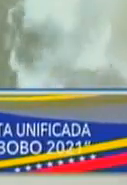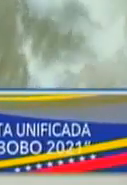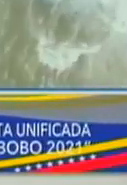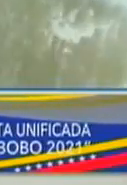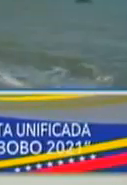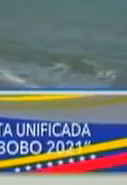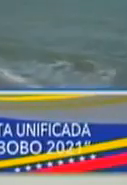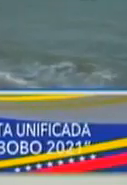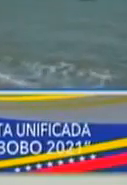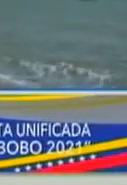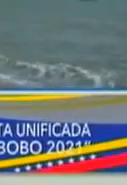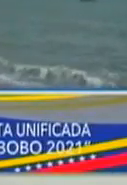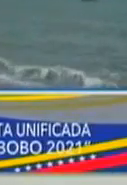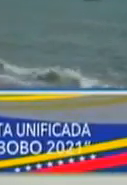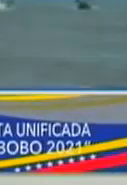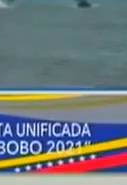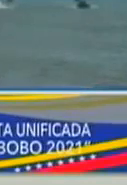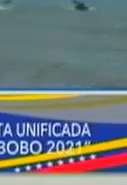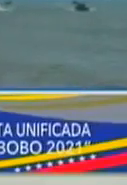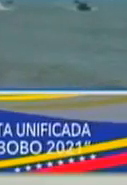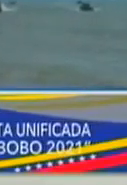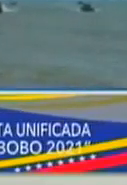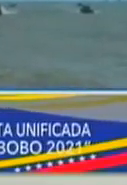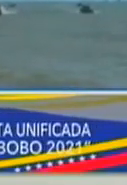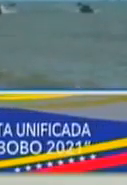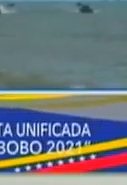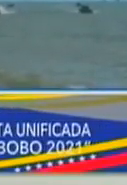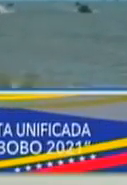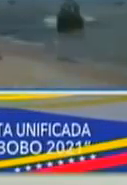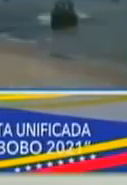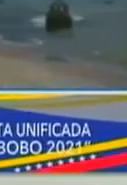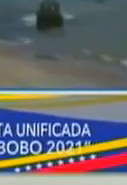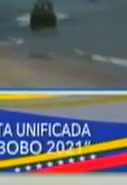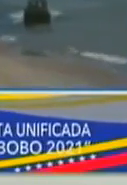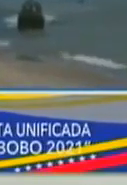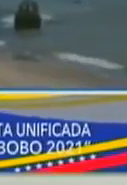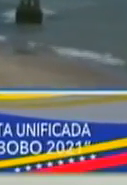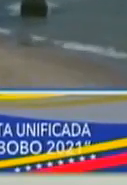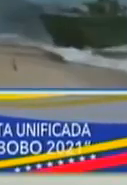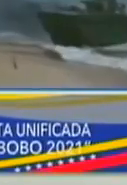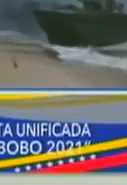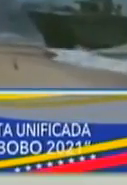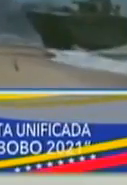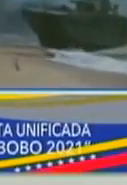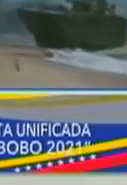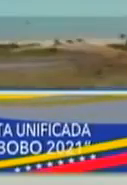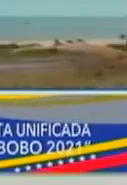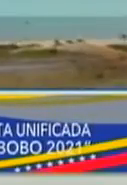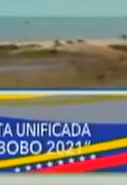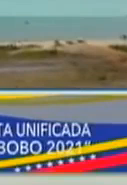Y coordinación perfecta. Ahora ustedes como deben revisar a fondo cómo fue